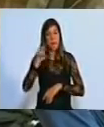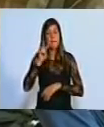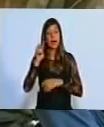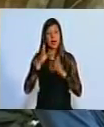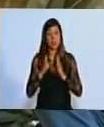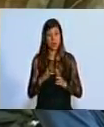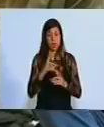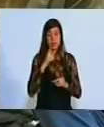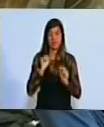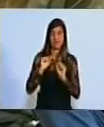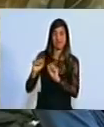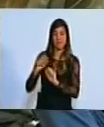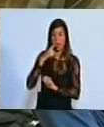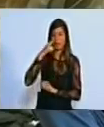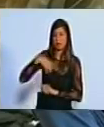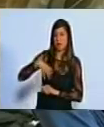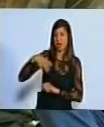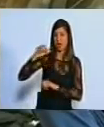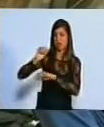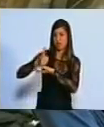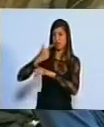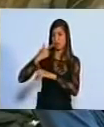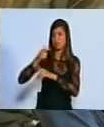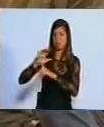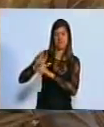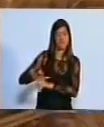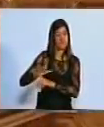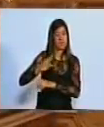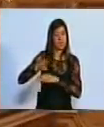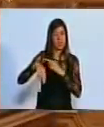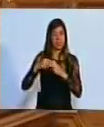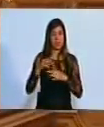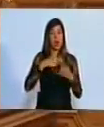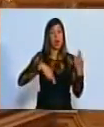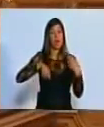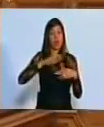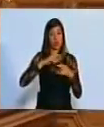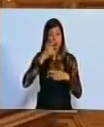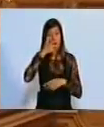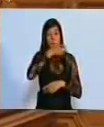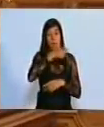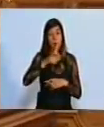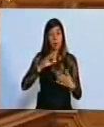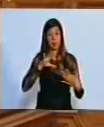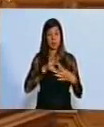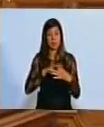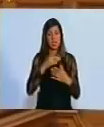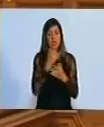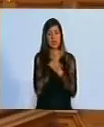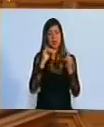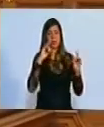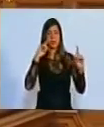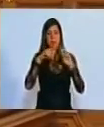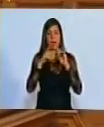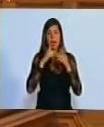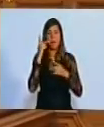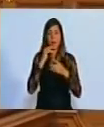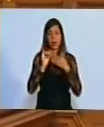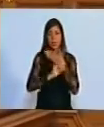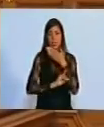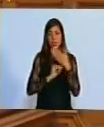los antivalores del capitalismo y construyendo una revolución popular. La independencia como proyecto político